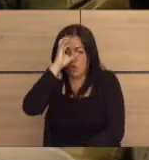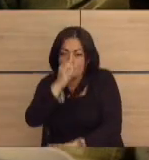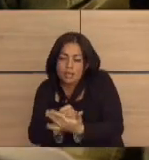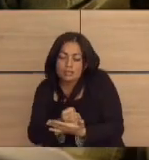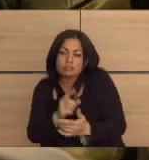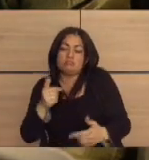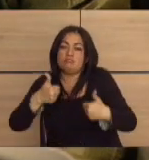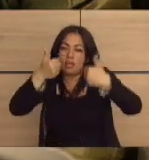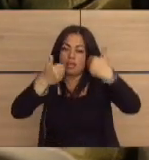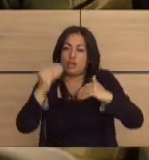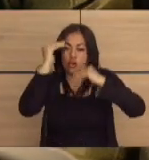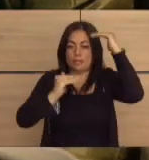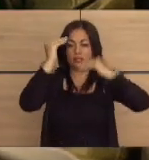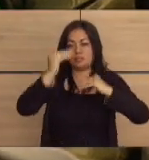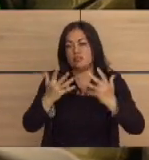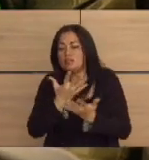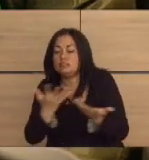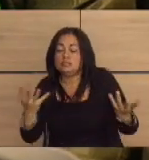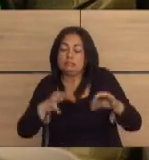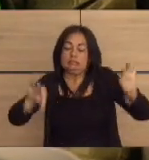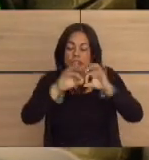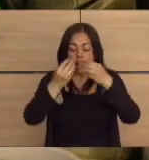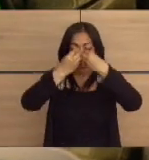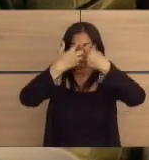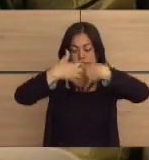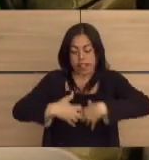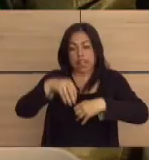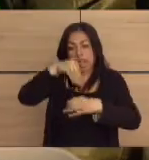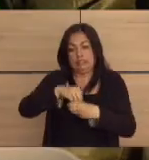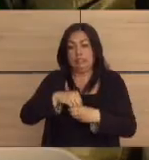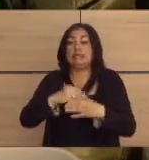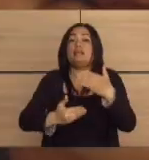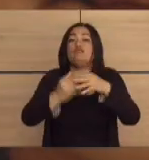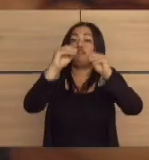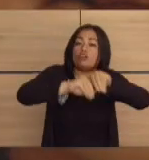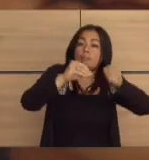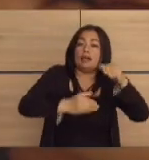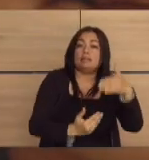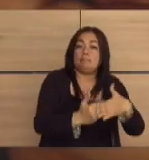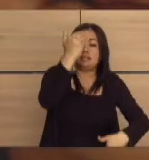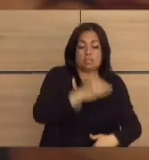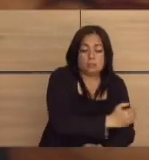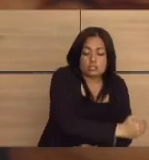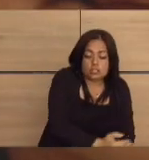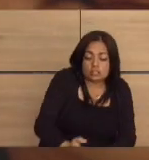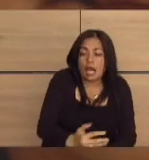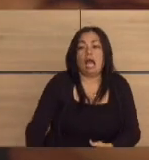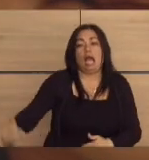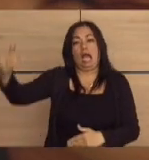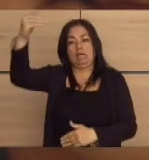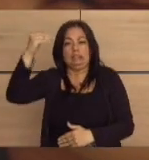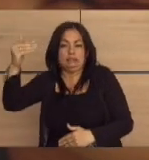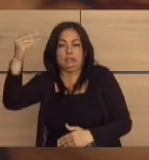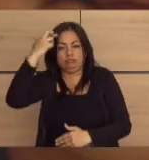de estas competencias de ciudadanos integrales que debemos formar desde la primera infancia hasta la educación superior. El desarrollo de